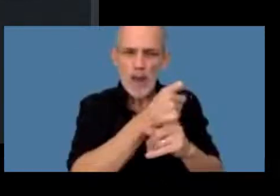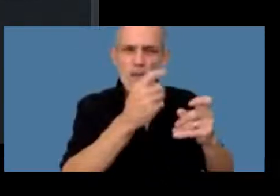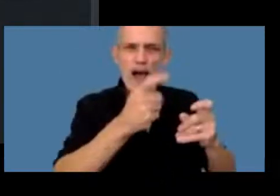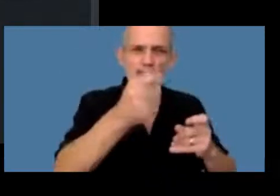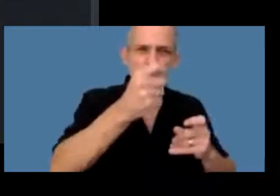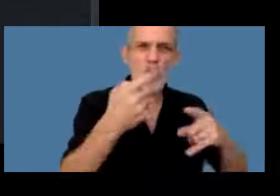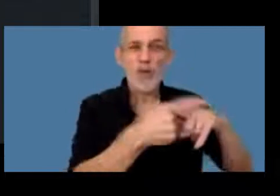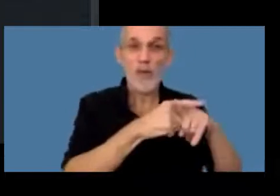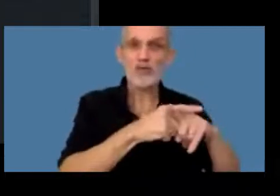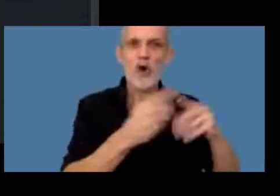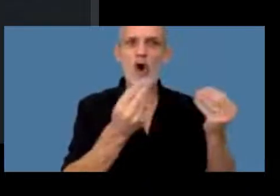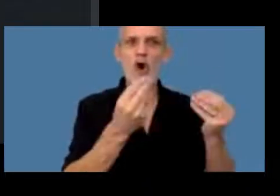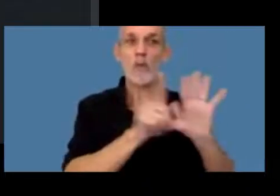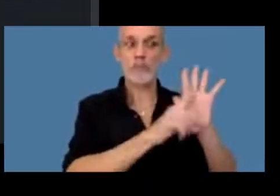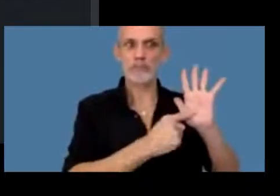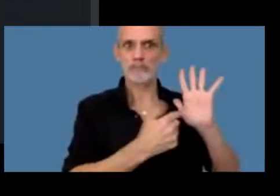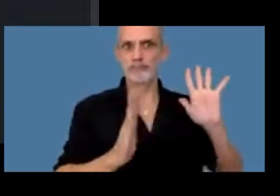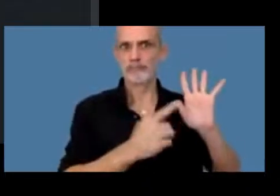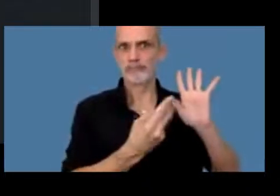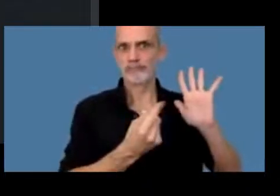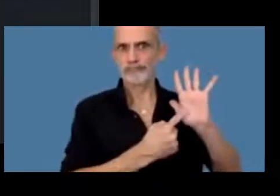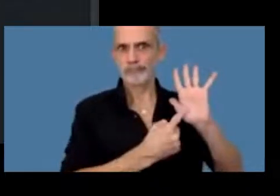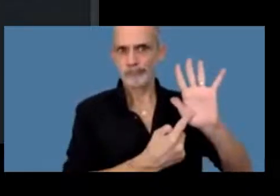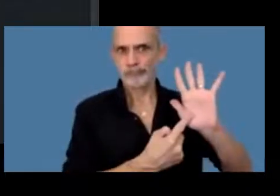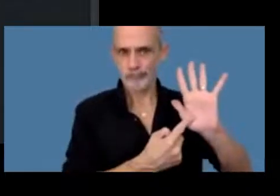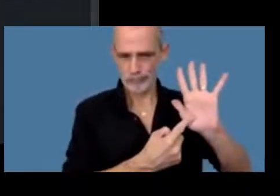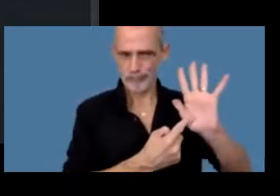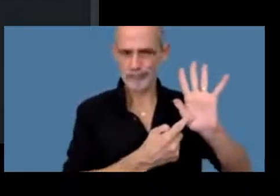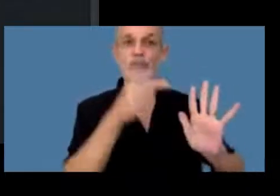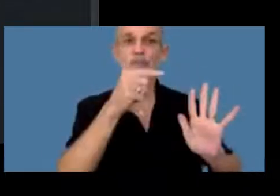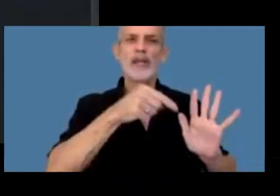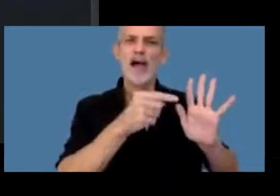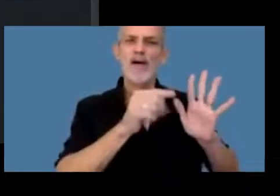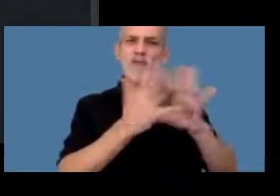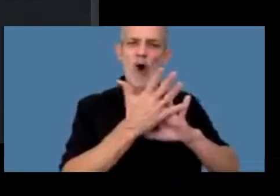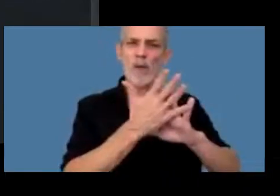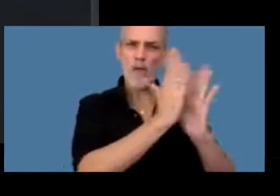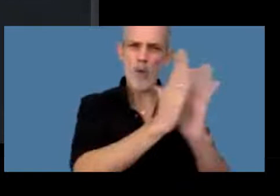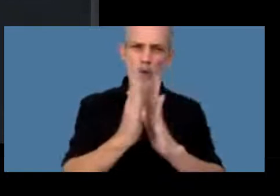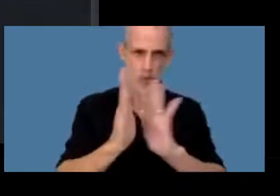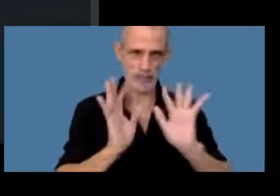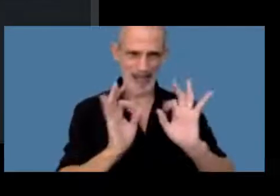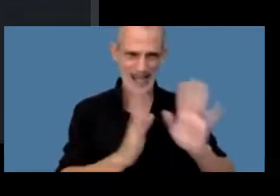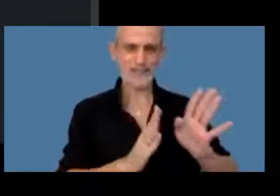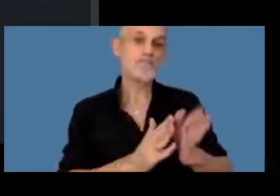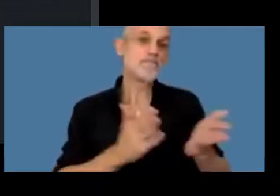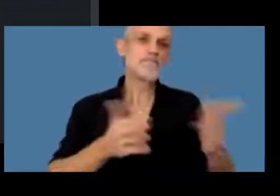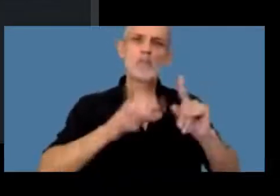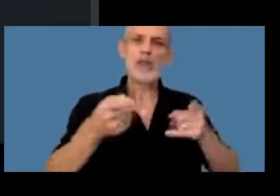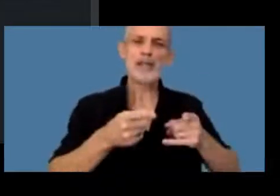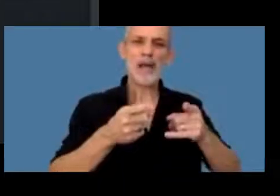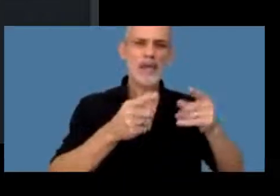discusión, digamos, sobre ese tema. Y es un poco el esquema, digamos, ¿no? Incluso utilizamos diagramas de